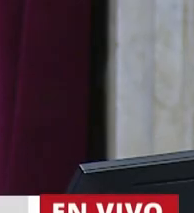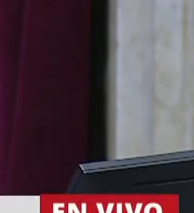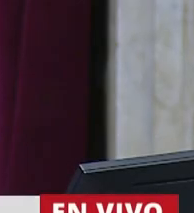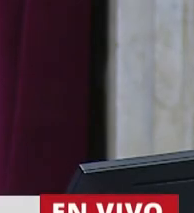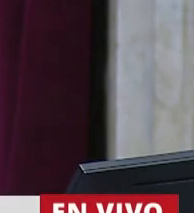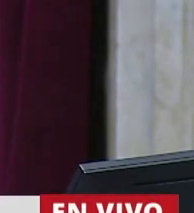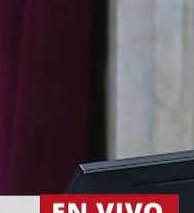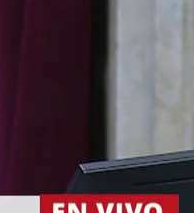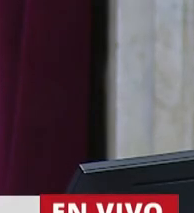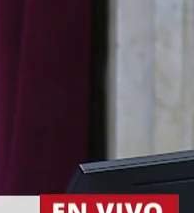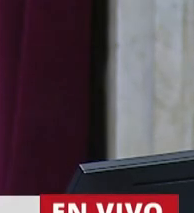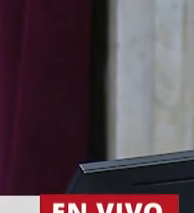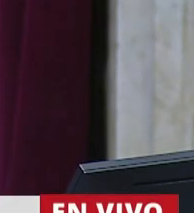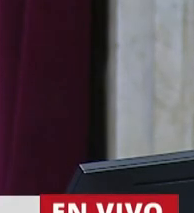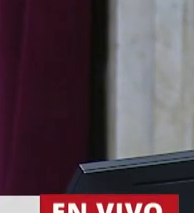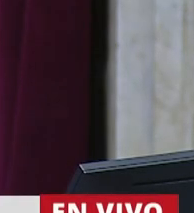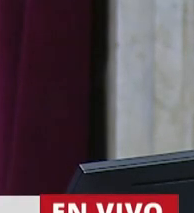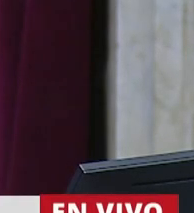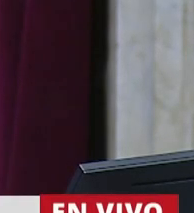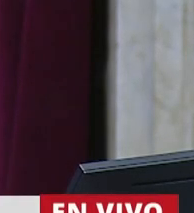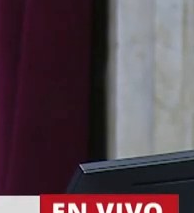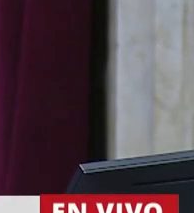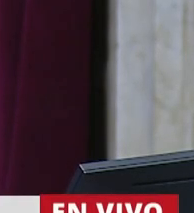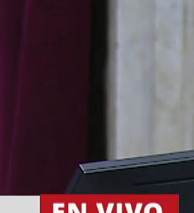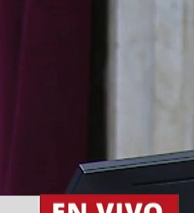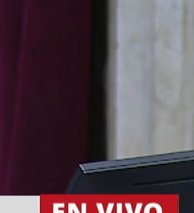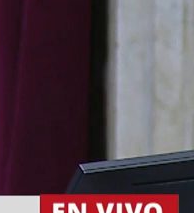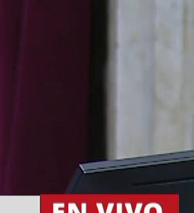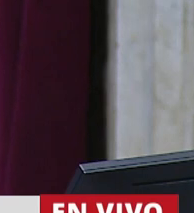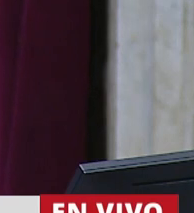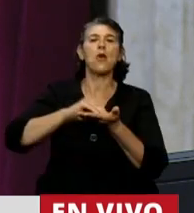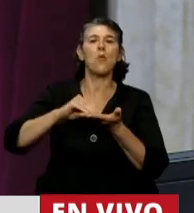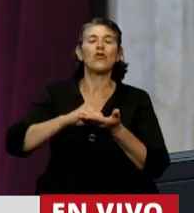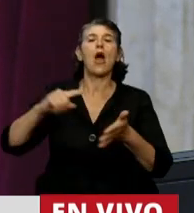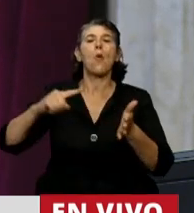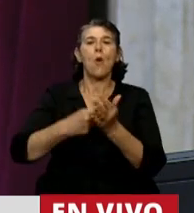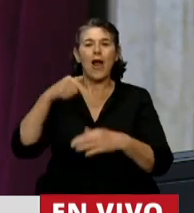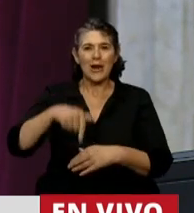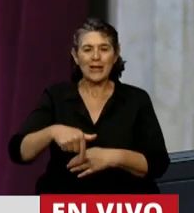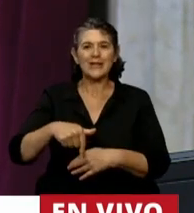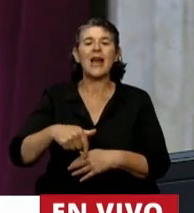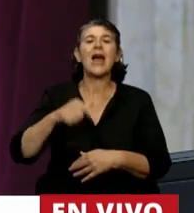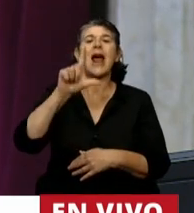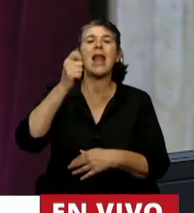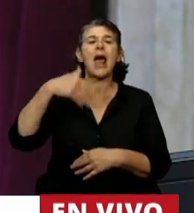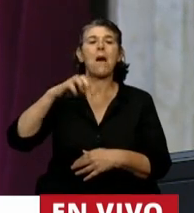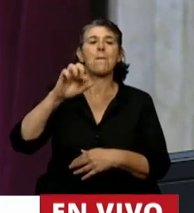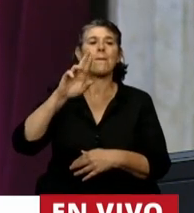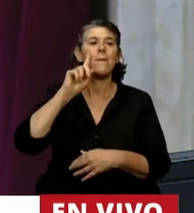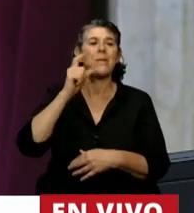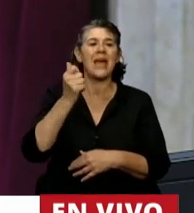Continúe en el uso de la palabra la diputada por Buenos Aires, Florencia Lampreave.